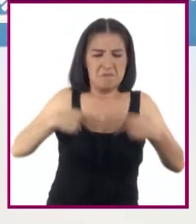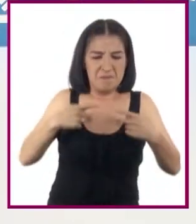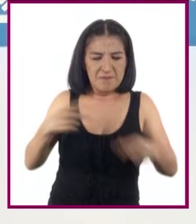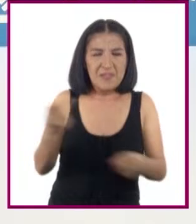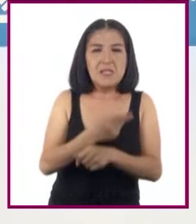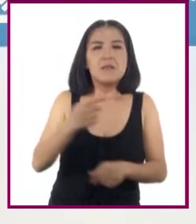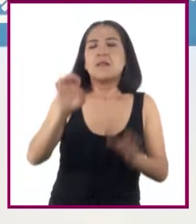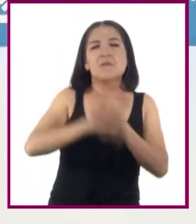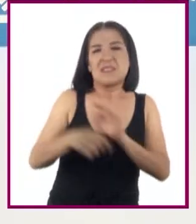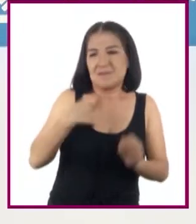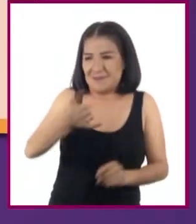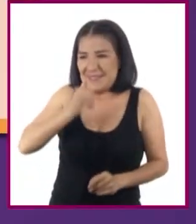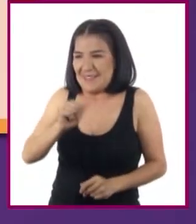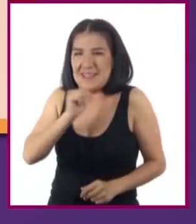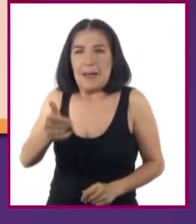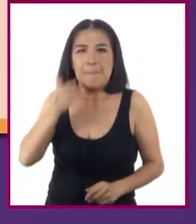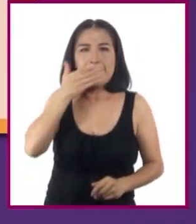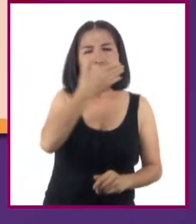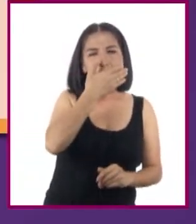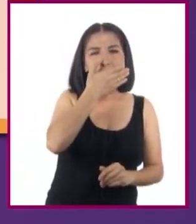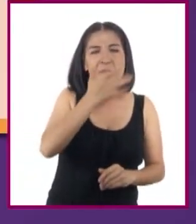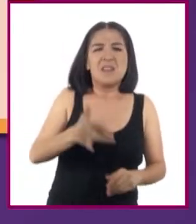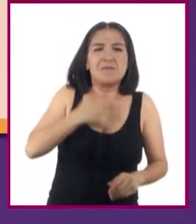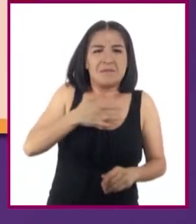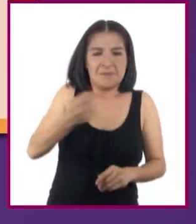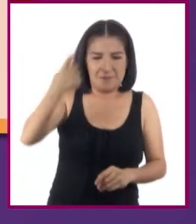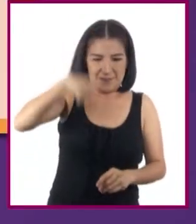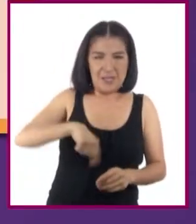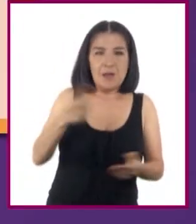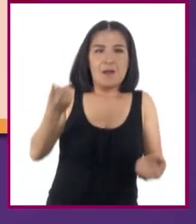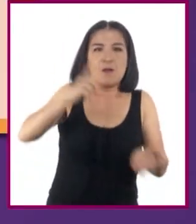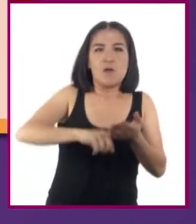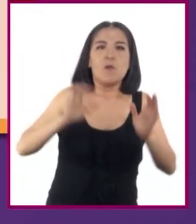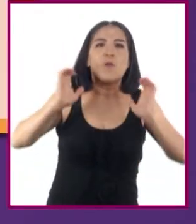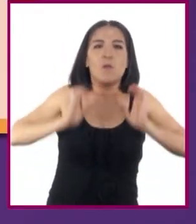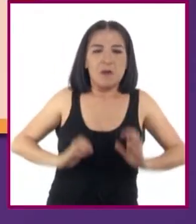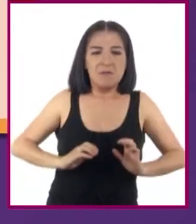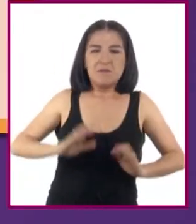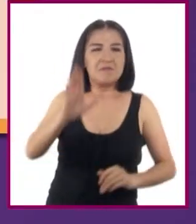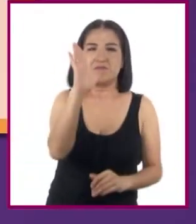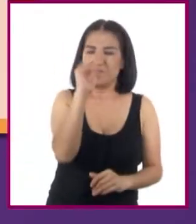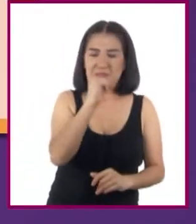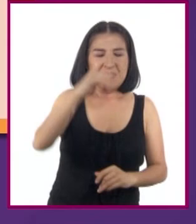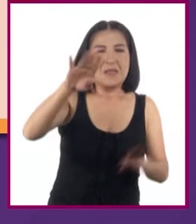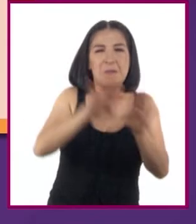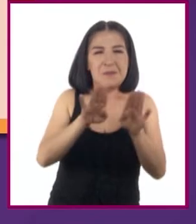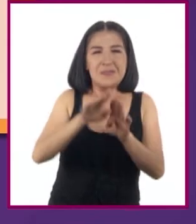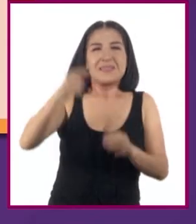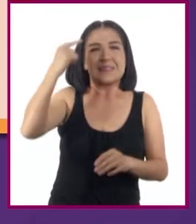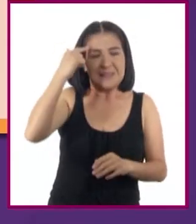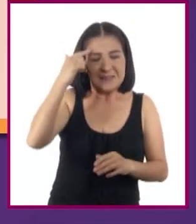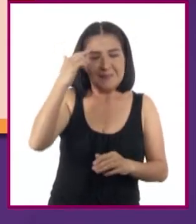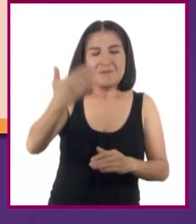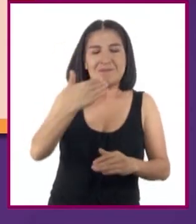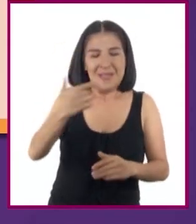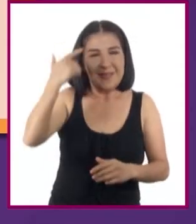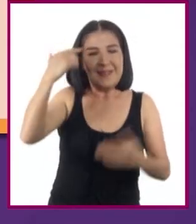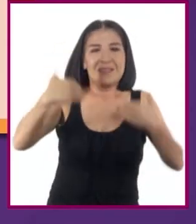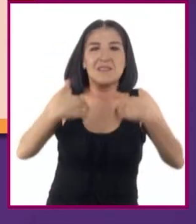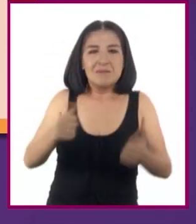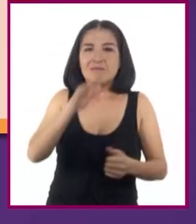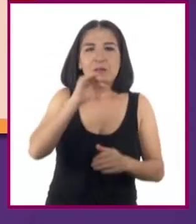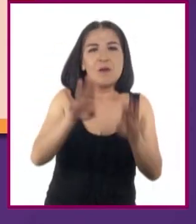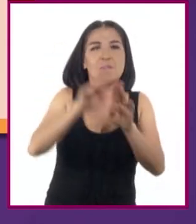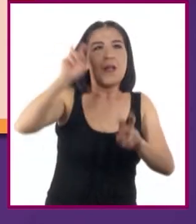alcoholismo si no bebe? Si tiene cambios en su estado emocional o no se puede concentrar por no consumir la sustancia, es